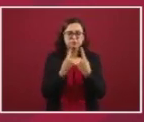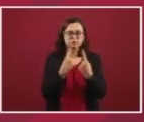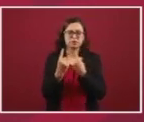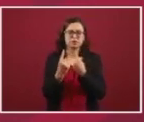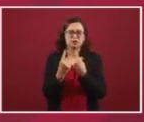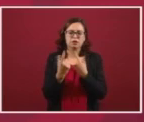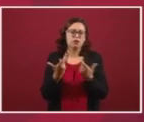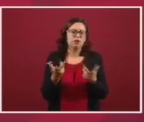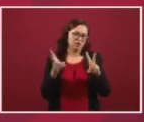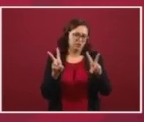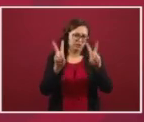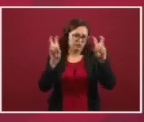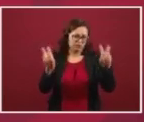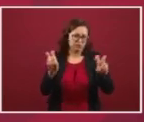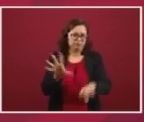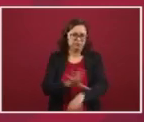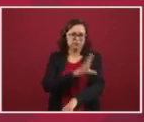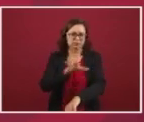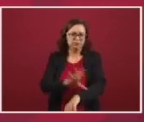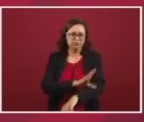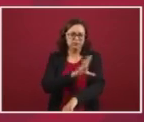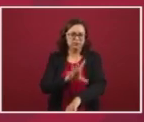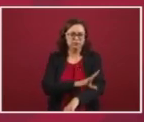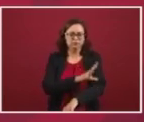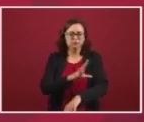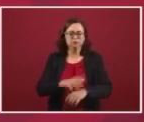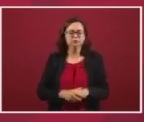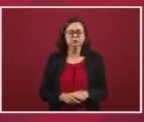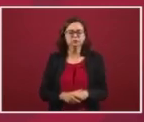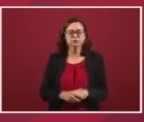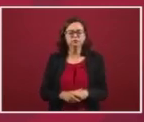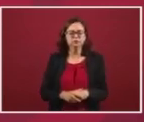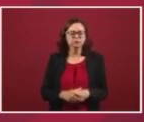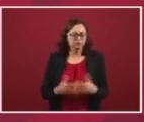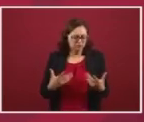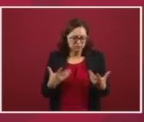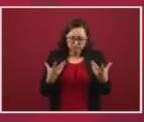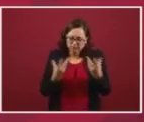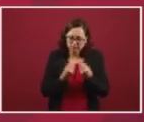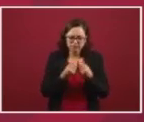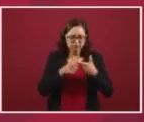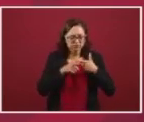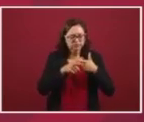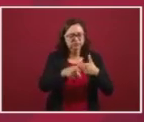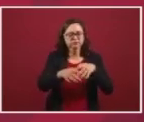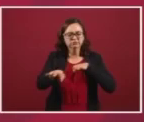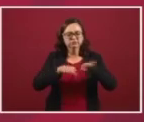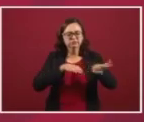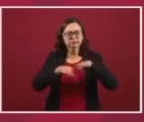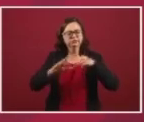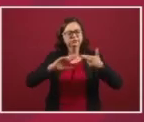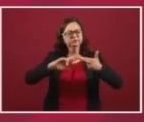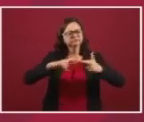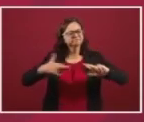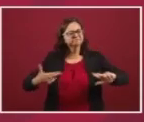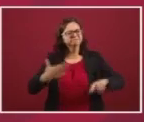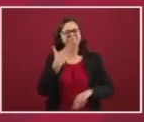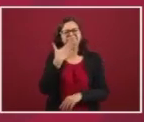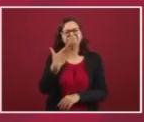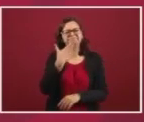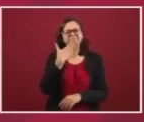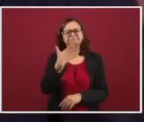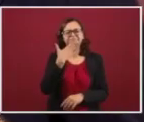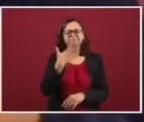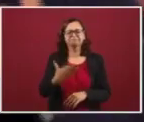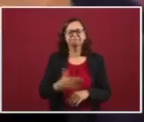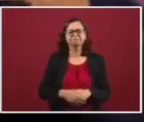de energía, y vamos a trabajar de manera conjunta. Y es muy buena la relación. Y lo que estamos